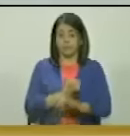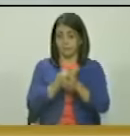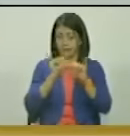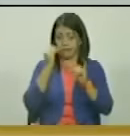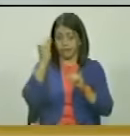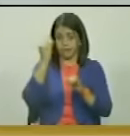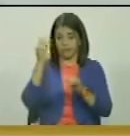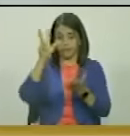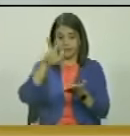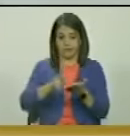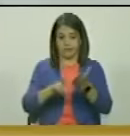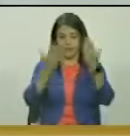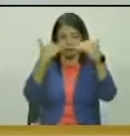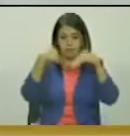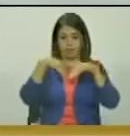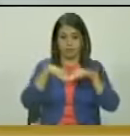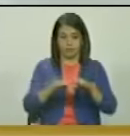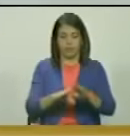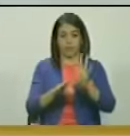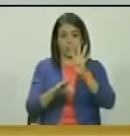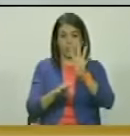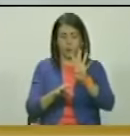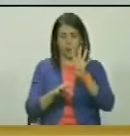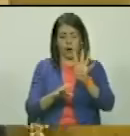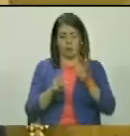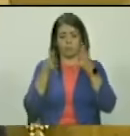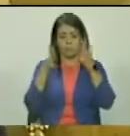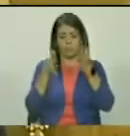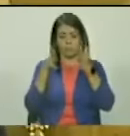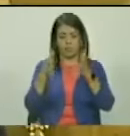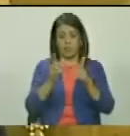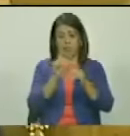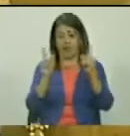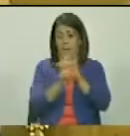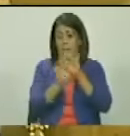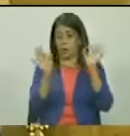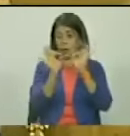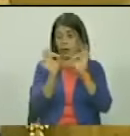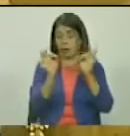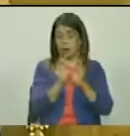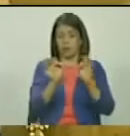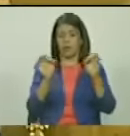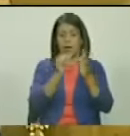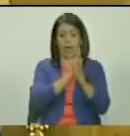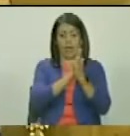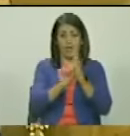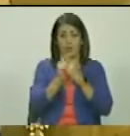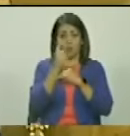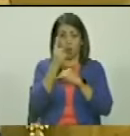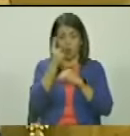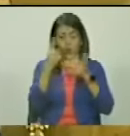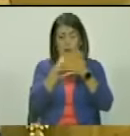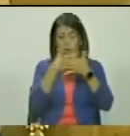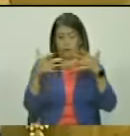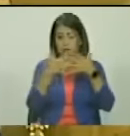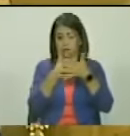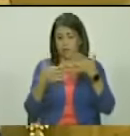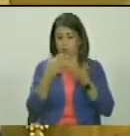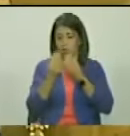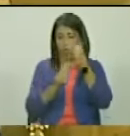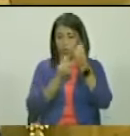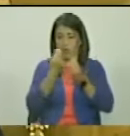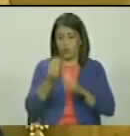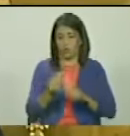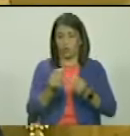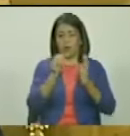el epígrafe aprobado siguiente cuarto se sugiere aprobar sin modificación el contenido del artículo uno quedando redactado